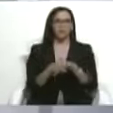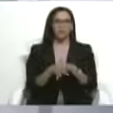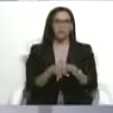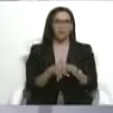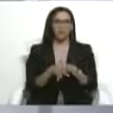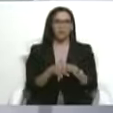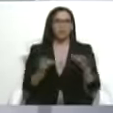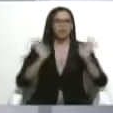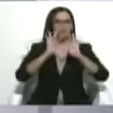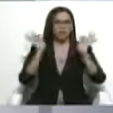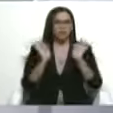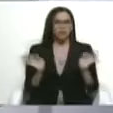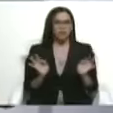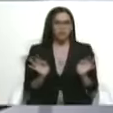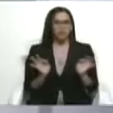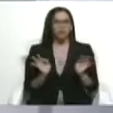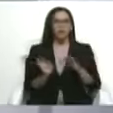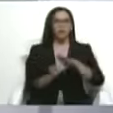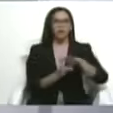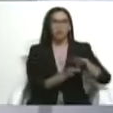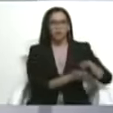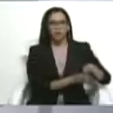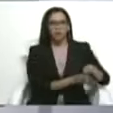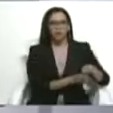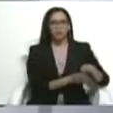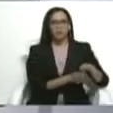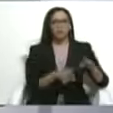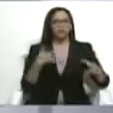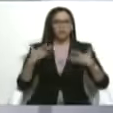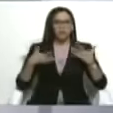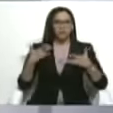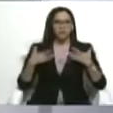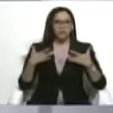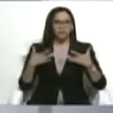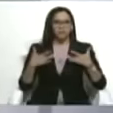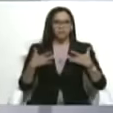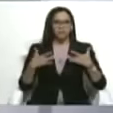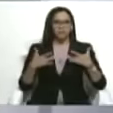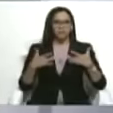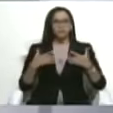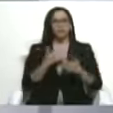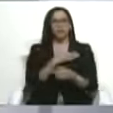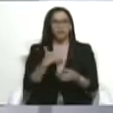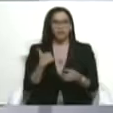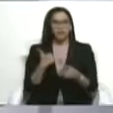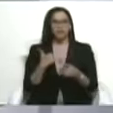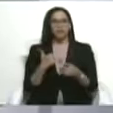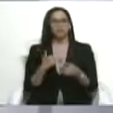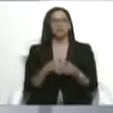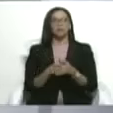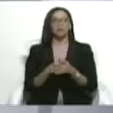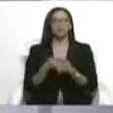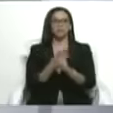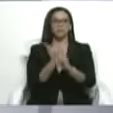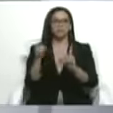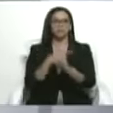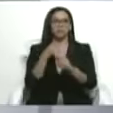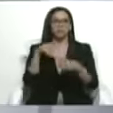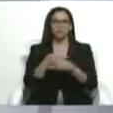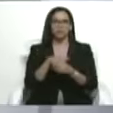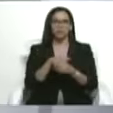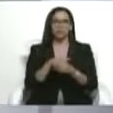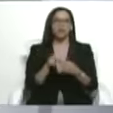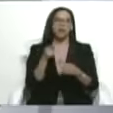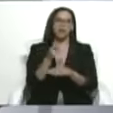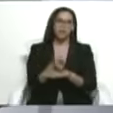de manera unánime dejar a un lado a estos factores que han querido salirse del carril electoral para